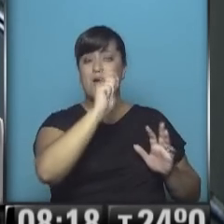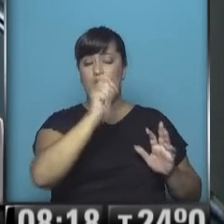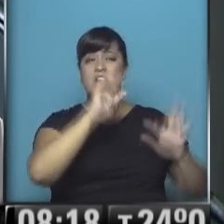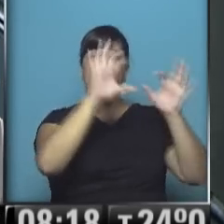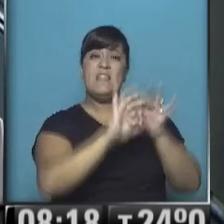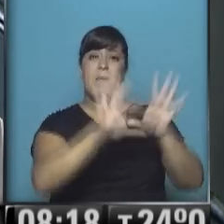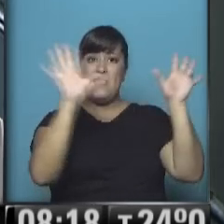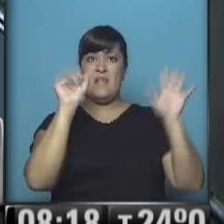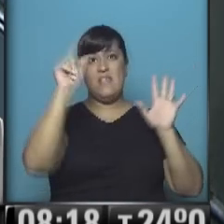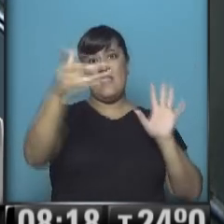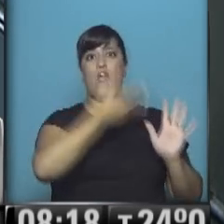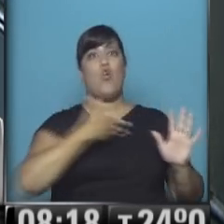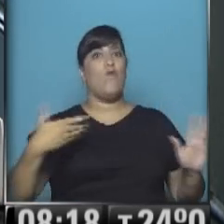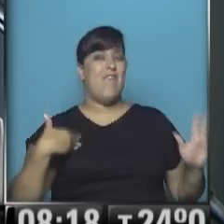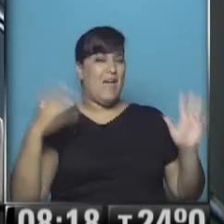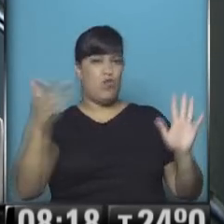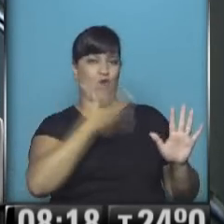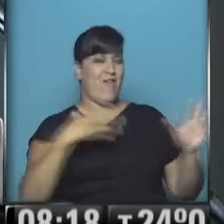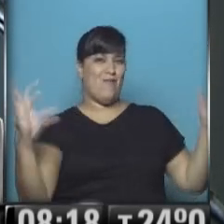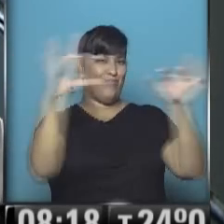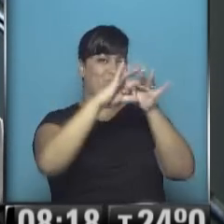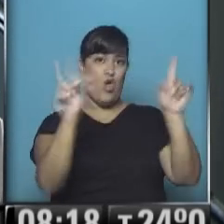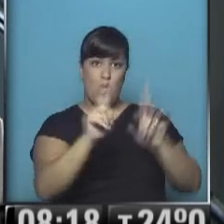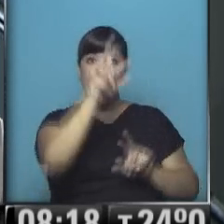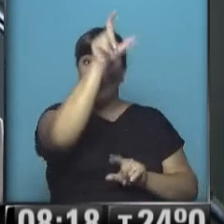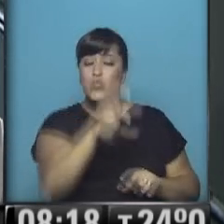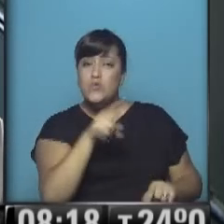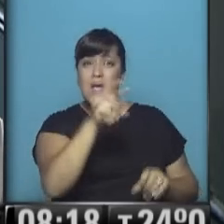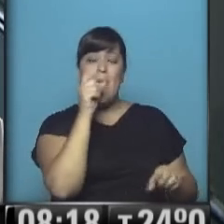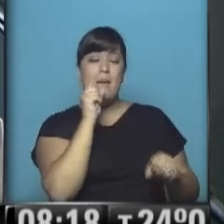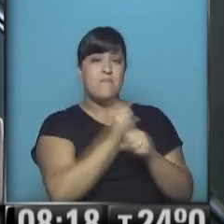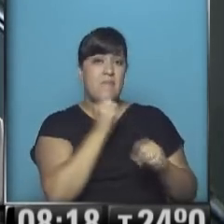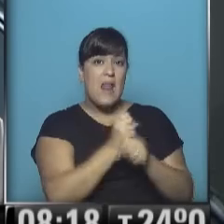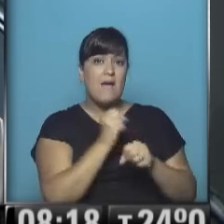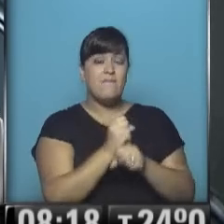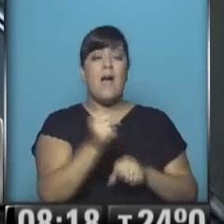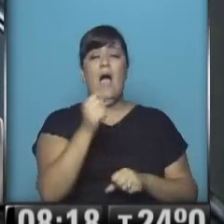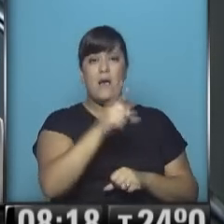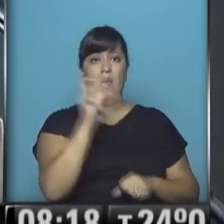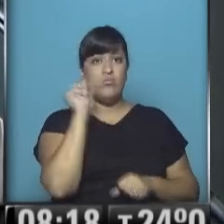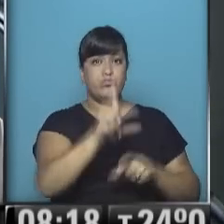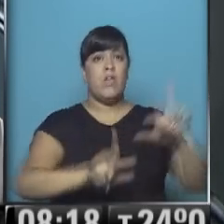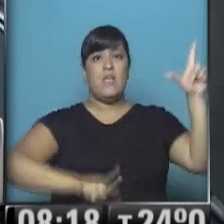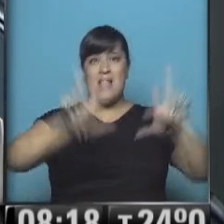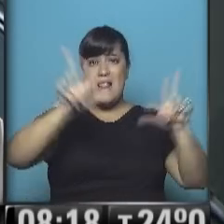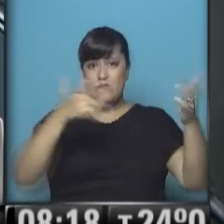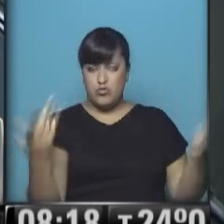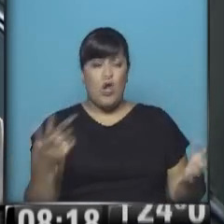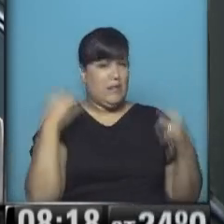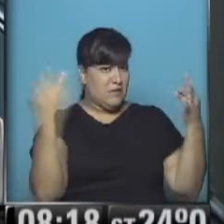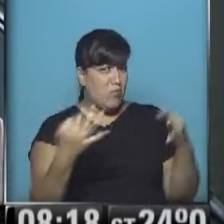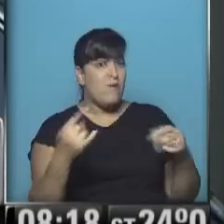independiente del gobierno, claramente, y es un periodista que ejerce su rol en un medio de comunicación y está muy bien que lo haga. No estoy